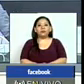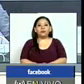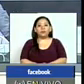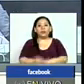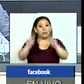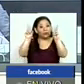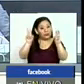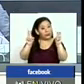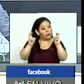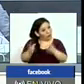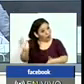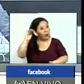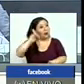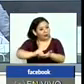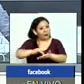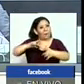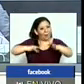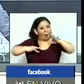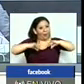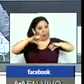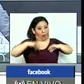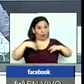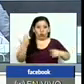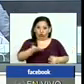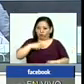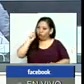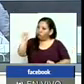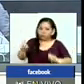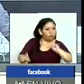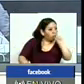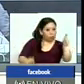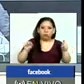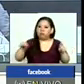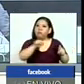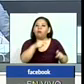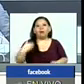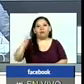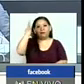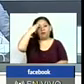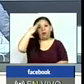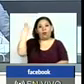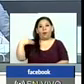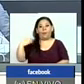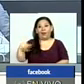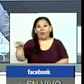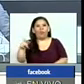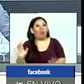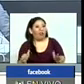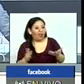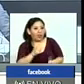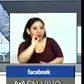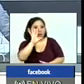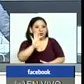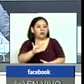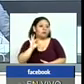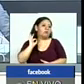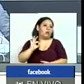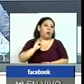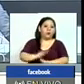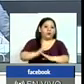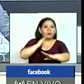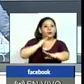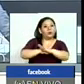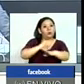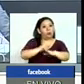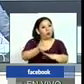Sobre el rebrote de casos de COVID-19 abordamos a expertos infectólogos quienes reiteran que para evitar contagios es clave seguir cumpliendo las